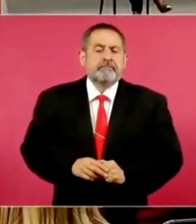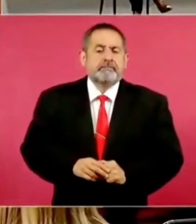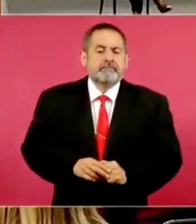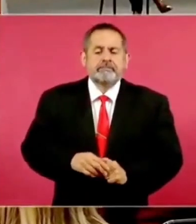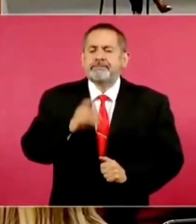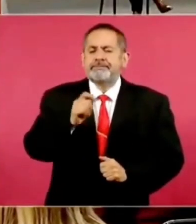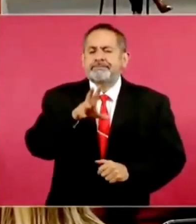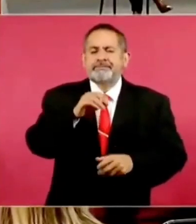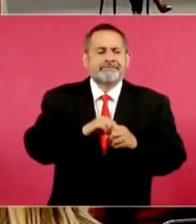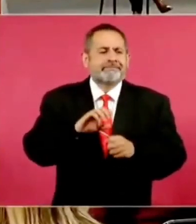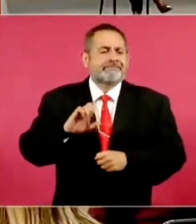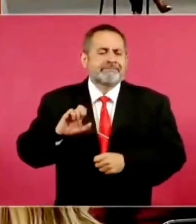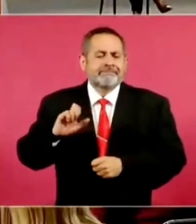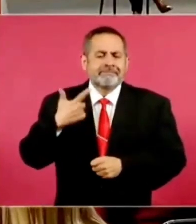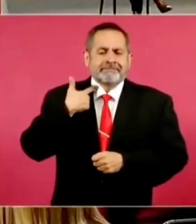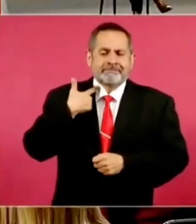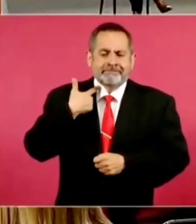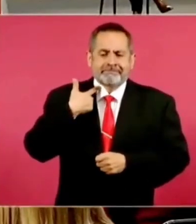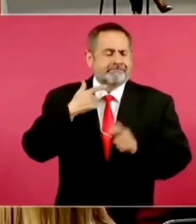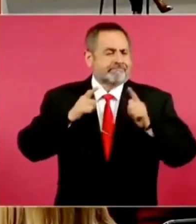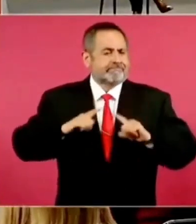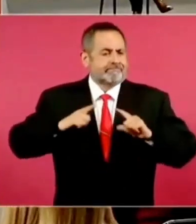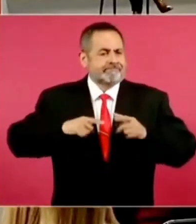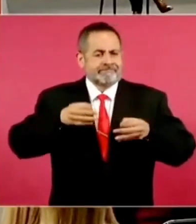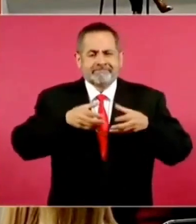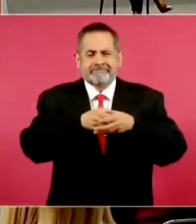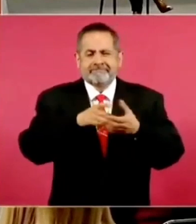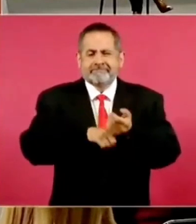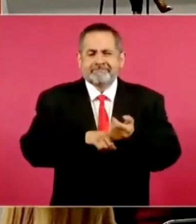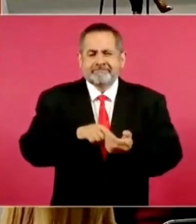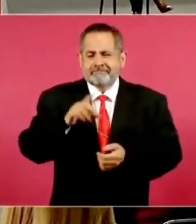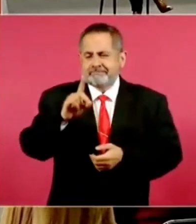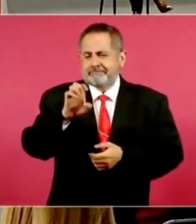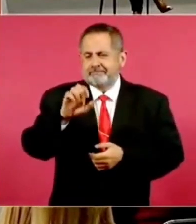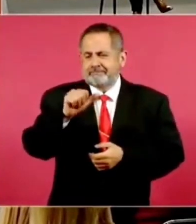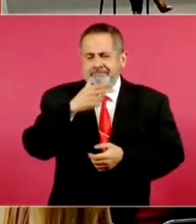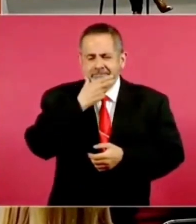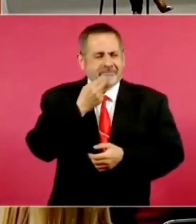es exagente de la DEA, Mike Vigil.